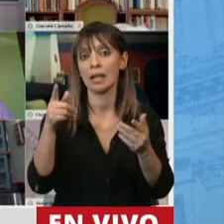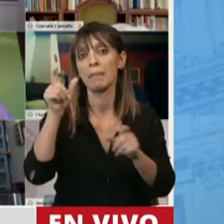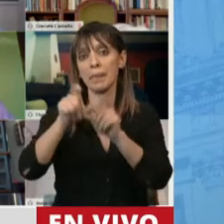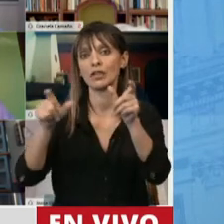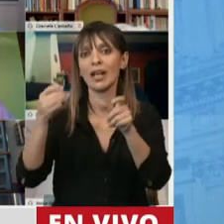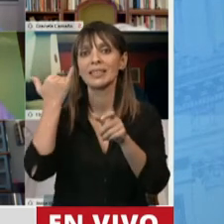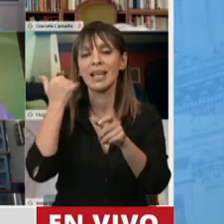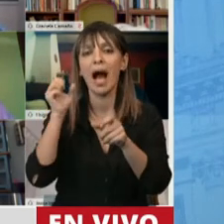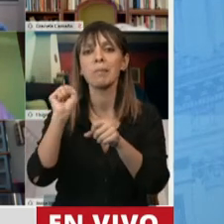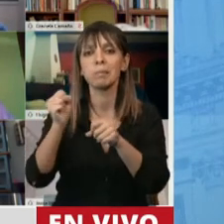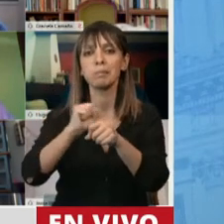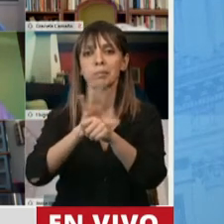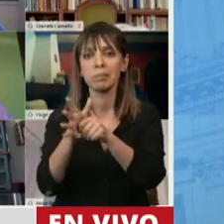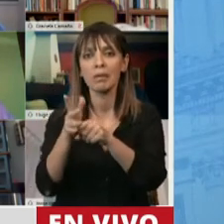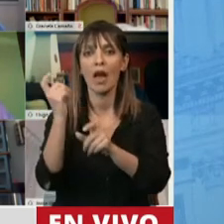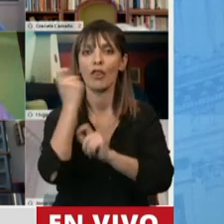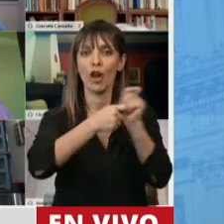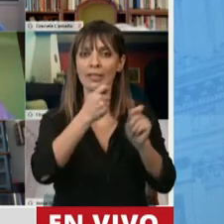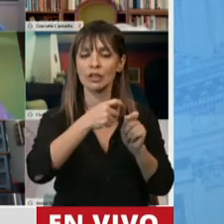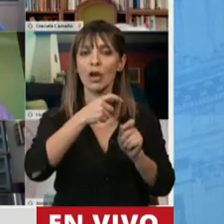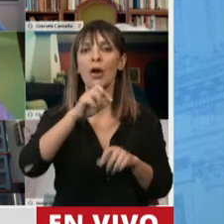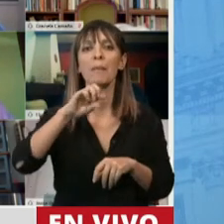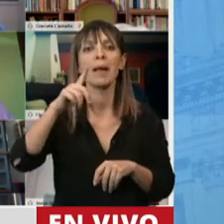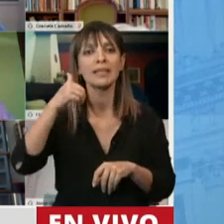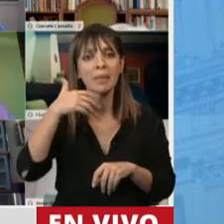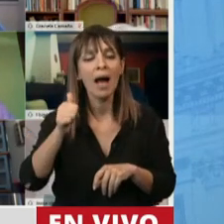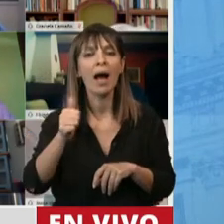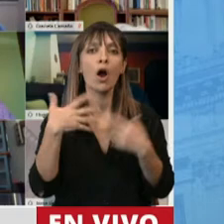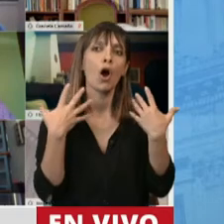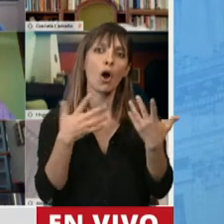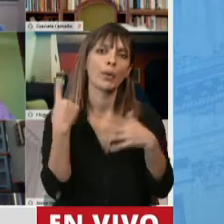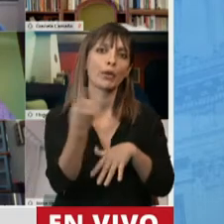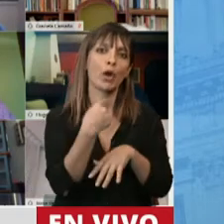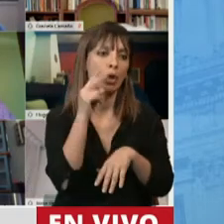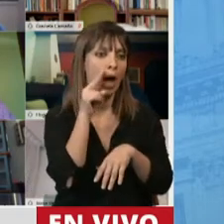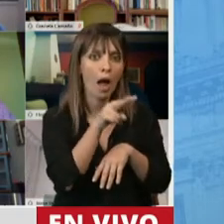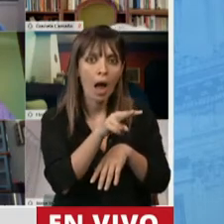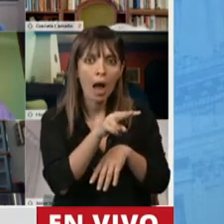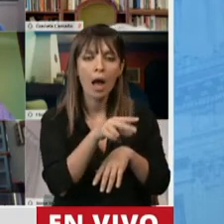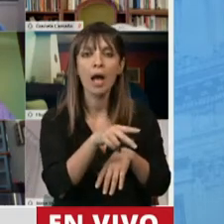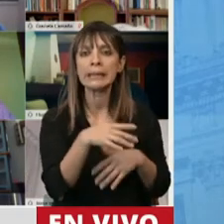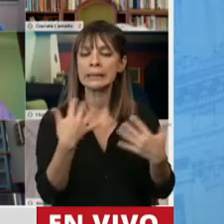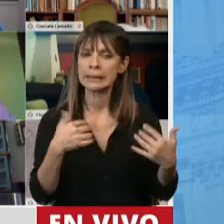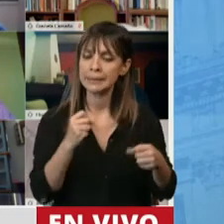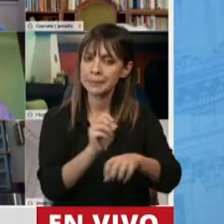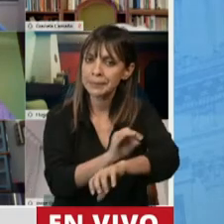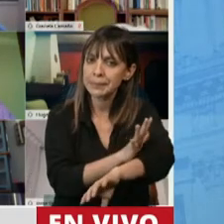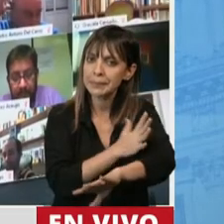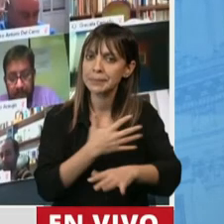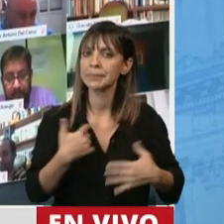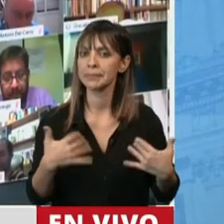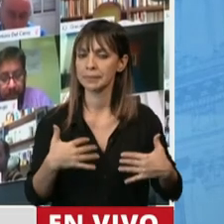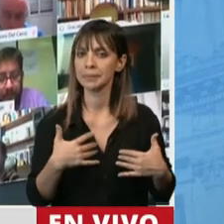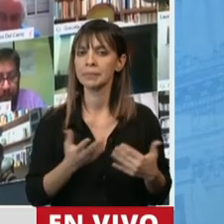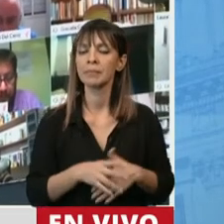por el COVID-19. Por supuesto que todos estuvimos conmovidos viendo a esta persona y comprendo que se sienta de ese